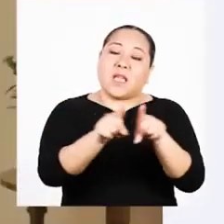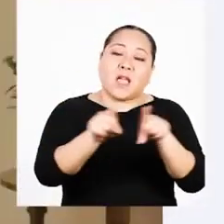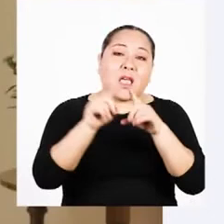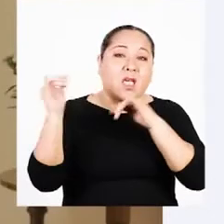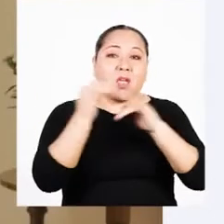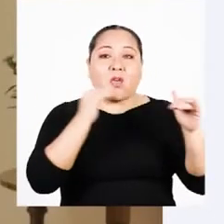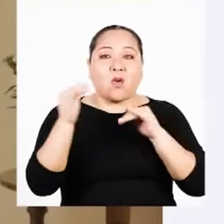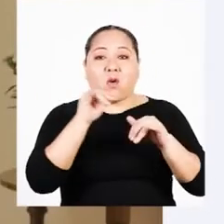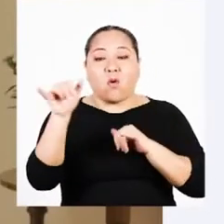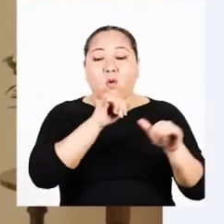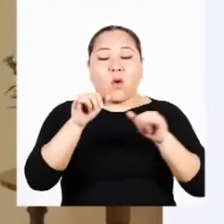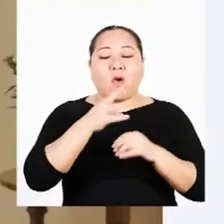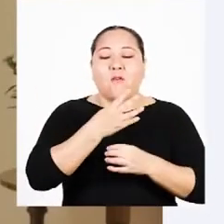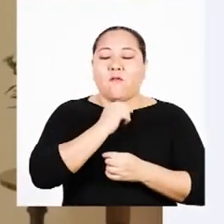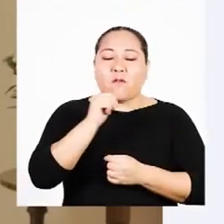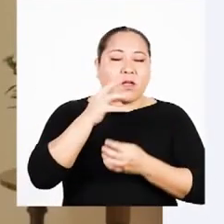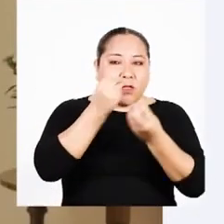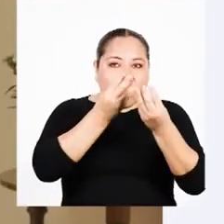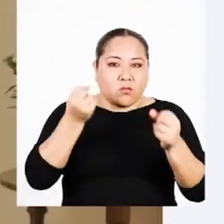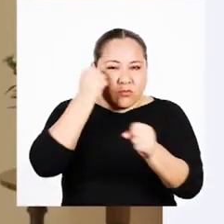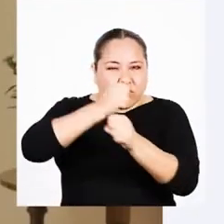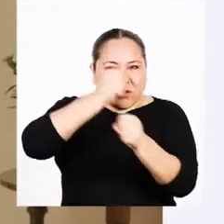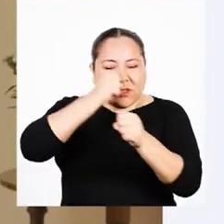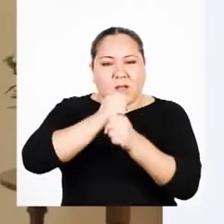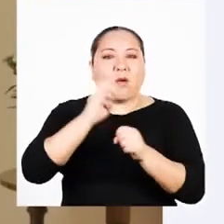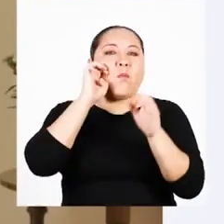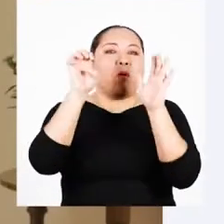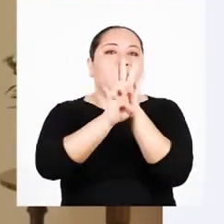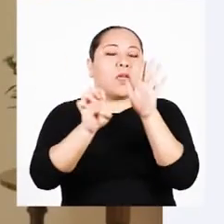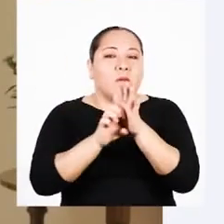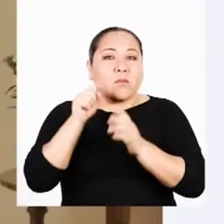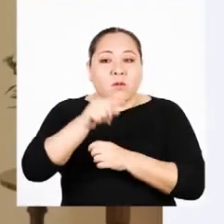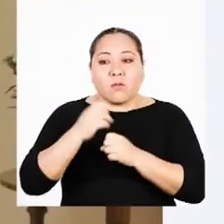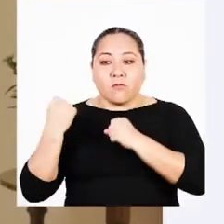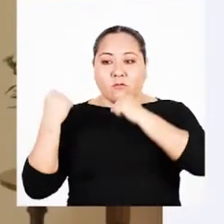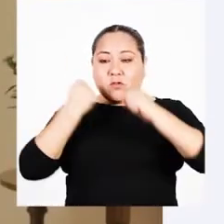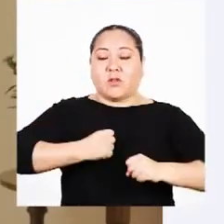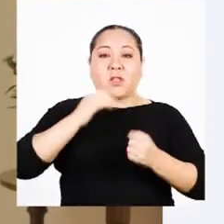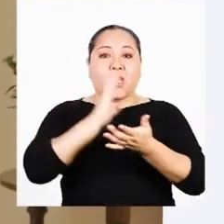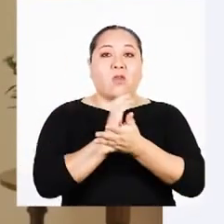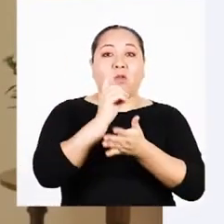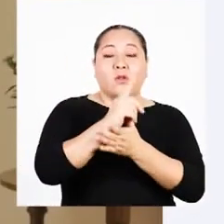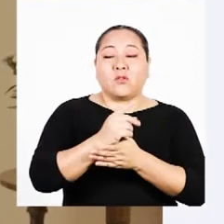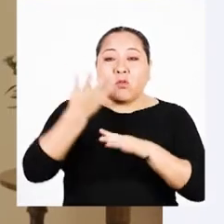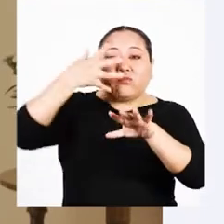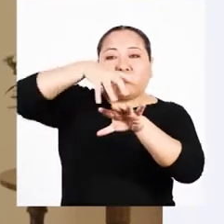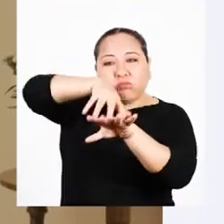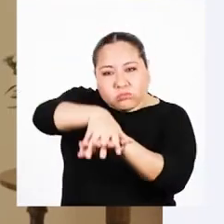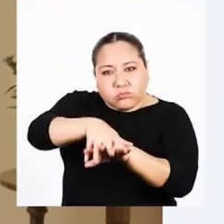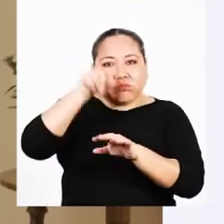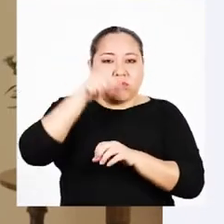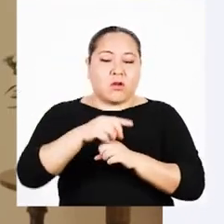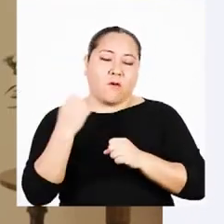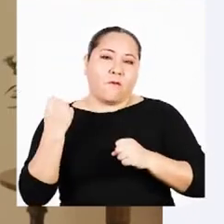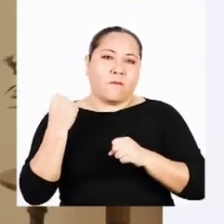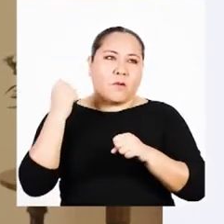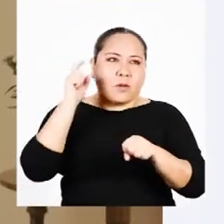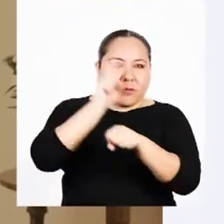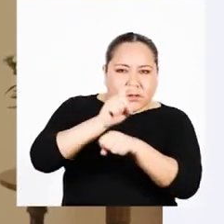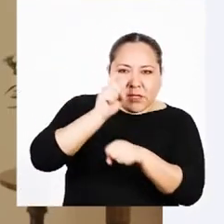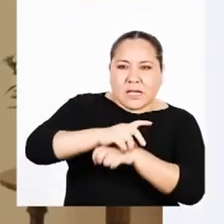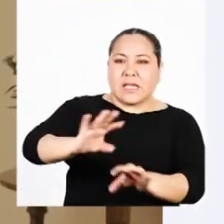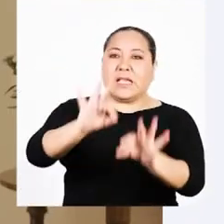E igual, aún falta mucho por trabajar. Por ejemplo, para fortalecer una educación inclusiva